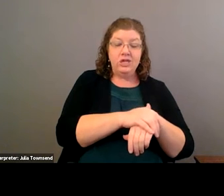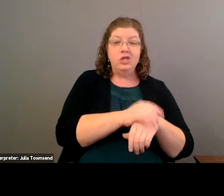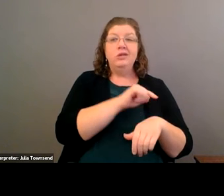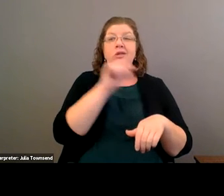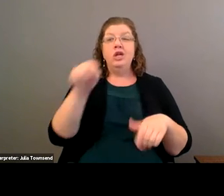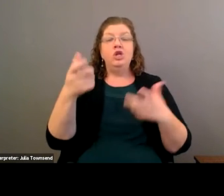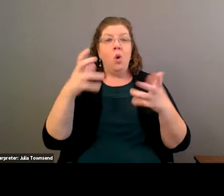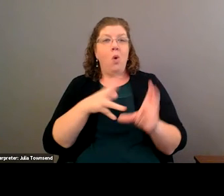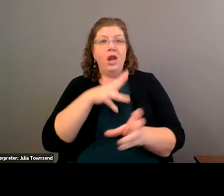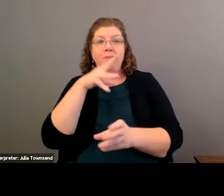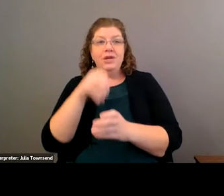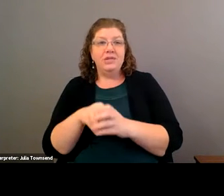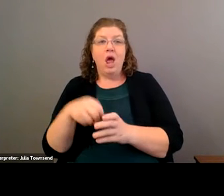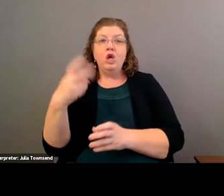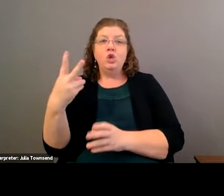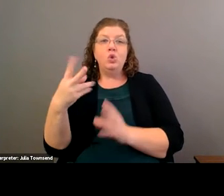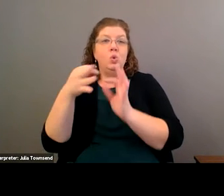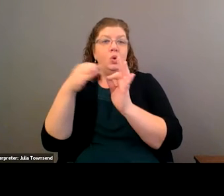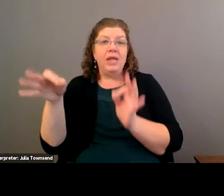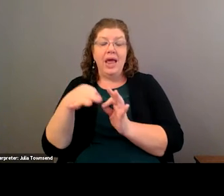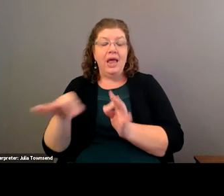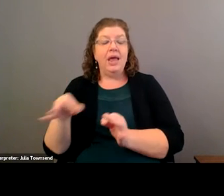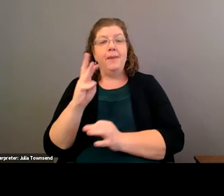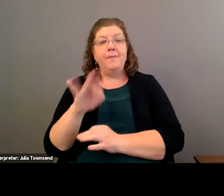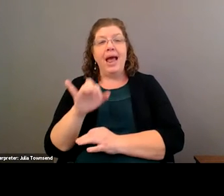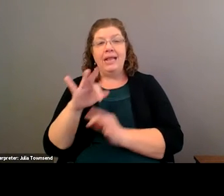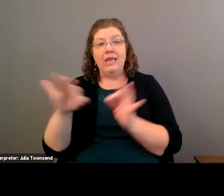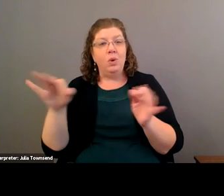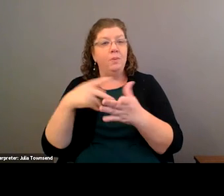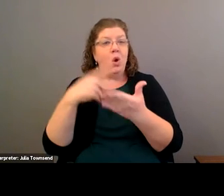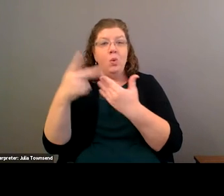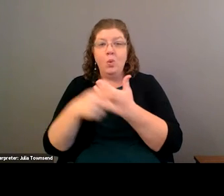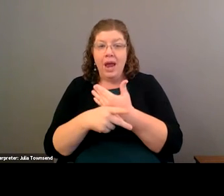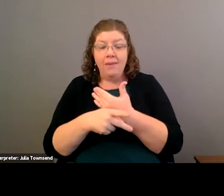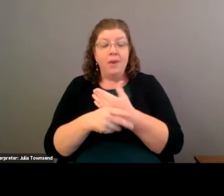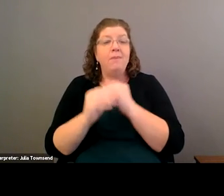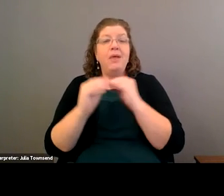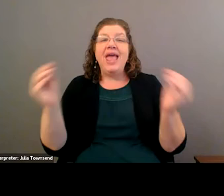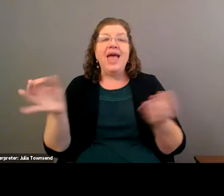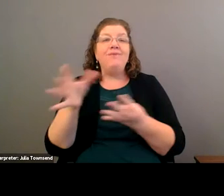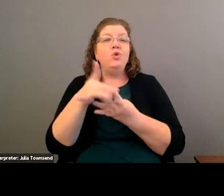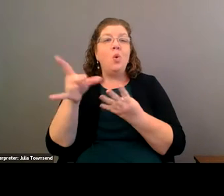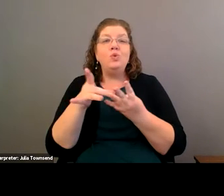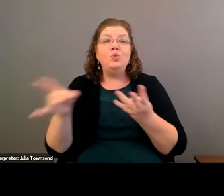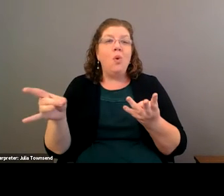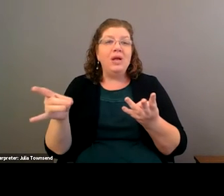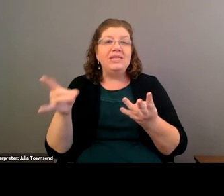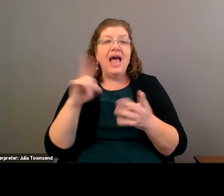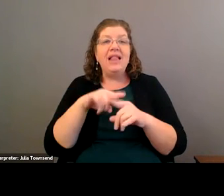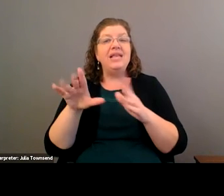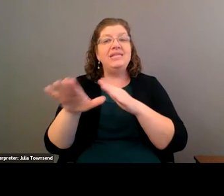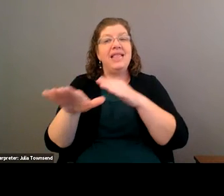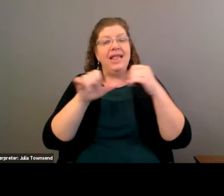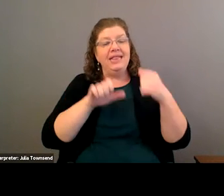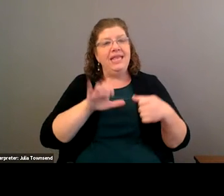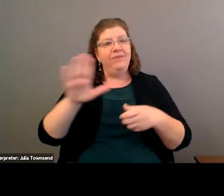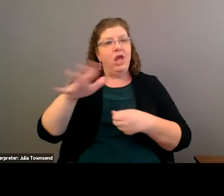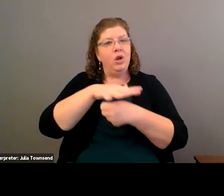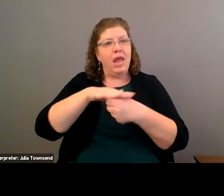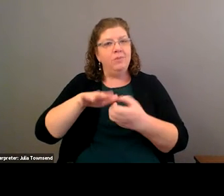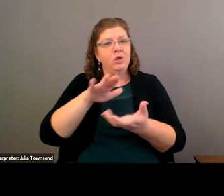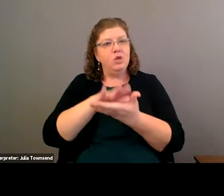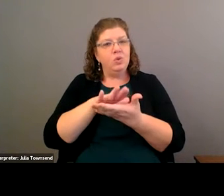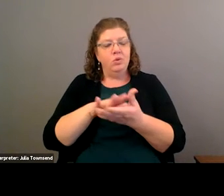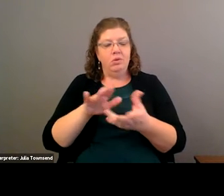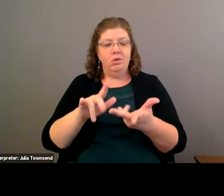que no quieren participar de ese programa de doble inmersión lingüística y no tienen otra opción excepto irse de